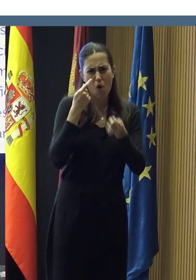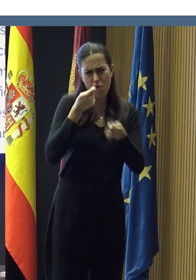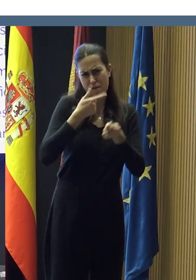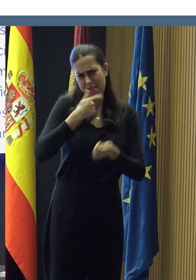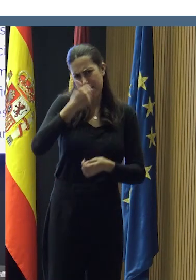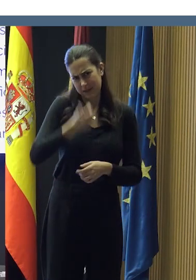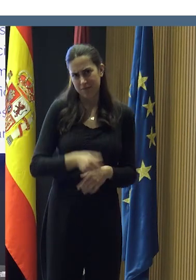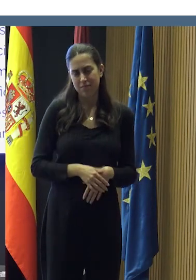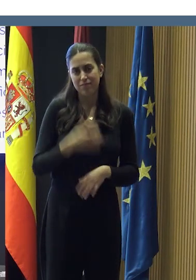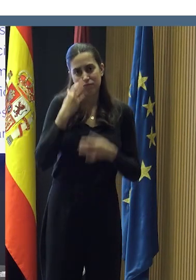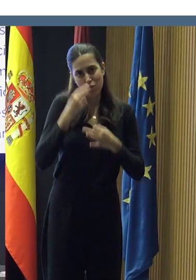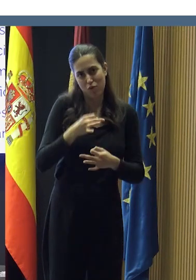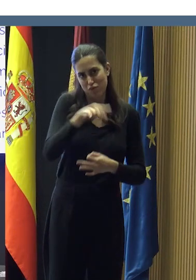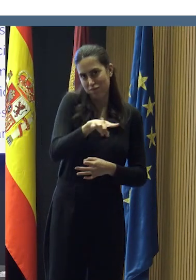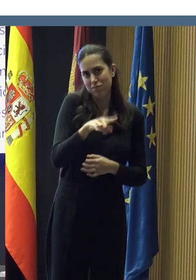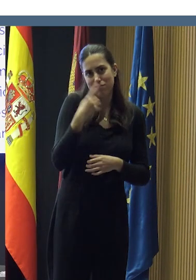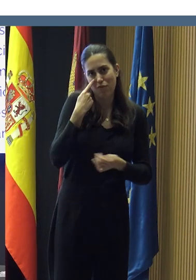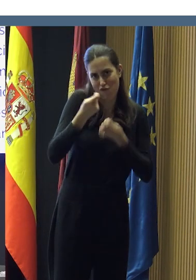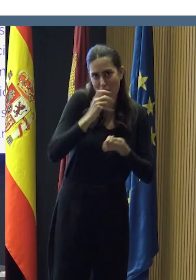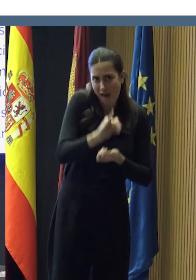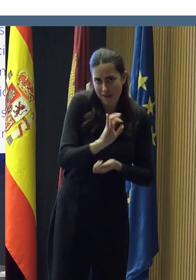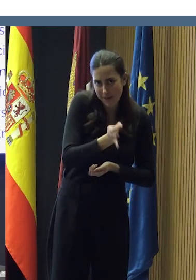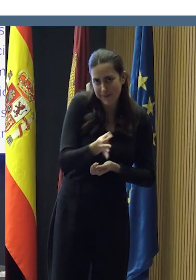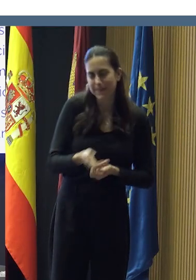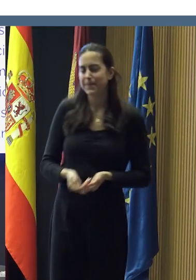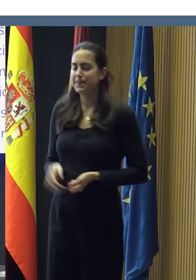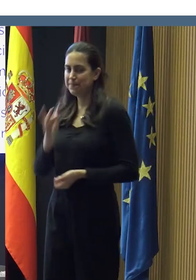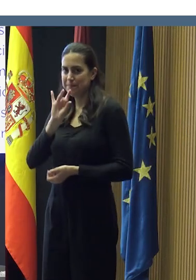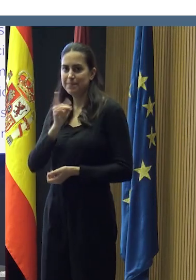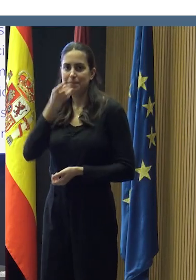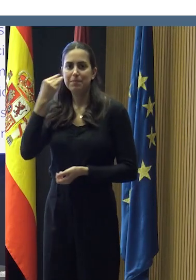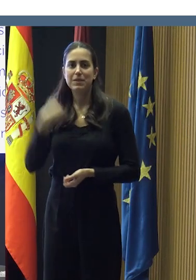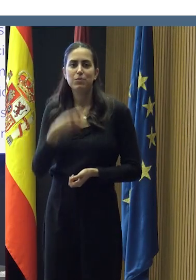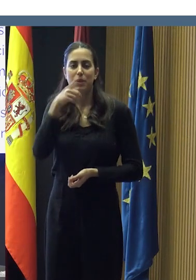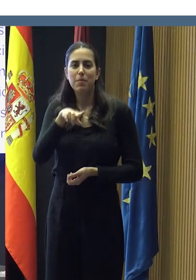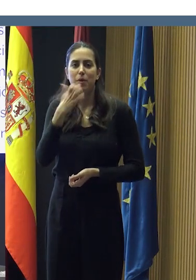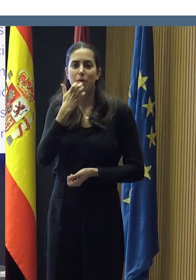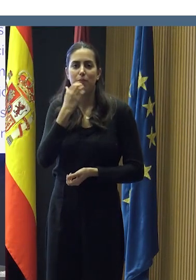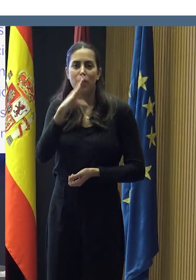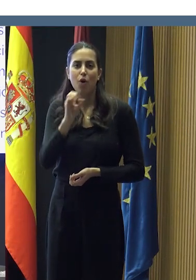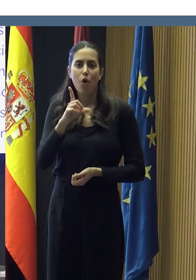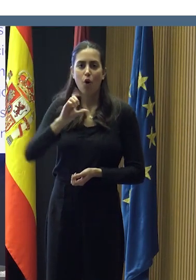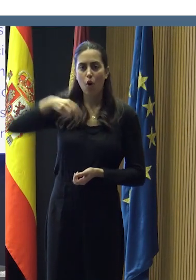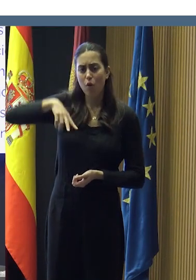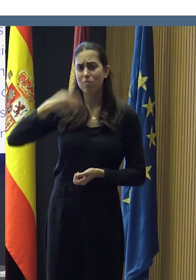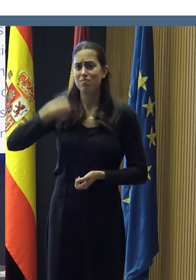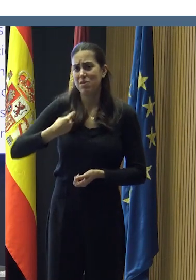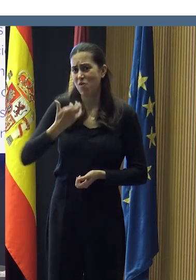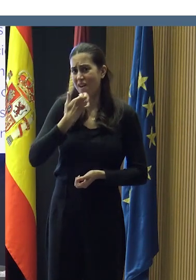tendrás seguimiento de esos pólipos, ¿verdad? Es lo mismo que nos pasa en los pólipos que crecen en el colon. También poniendo el mismo ejemplo que